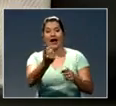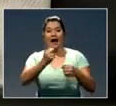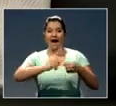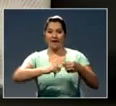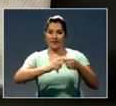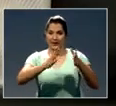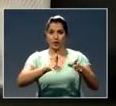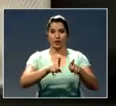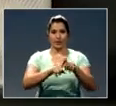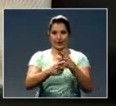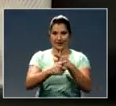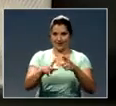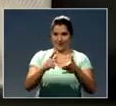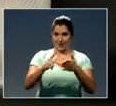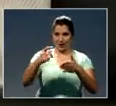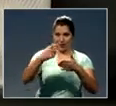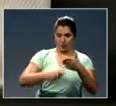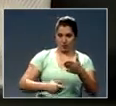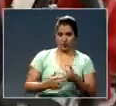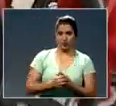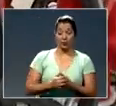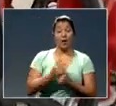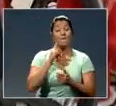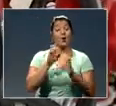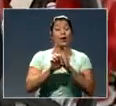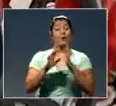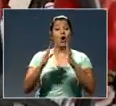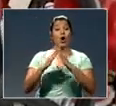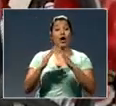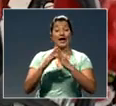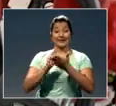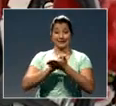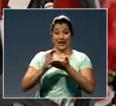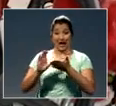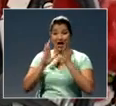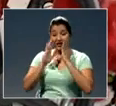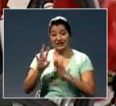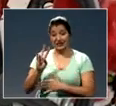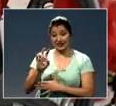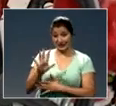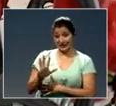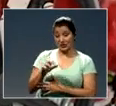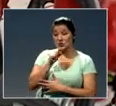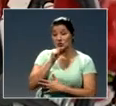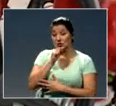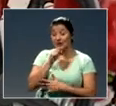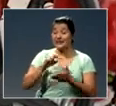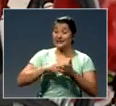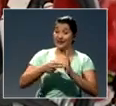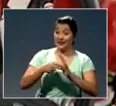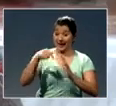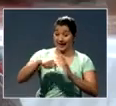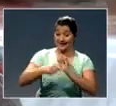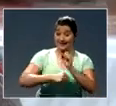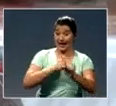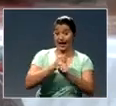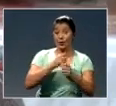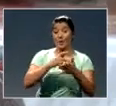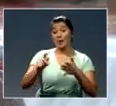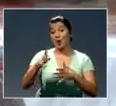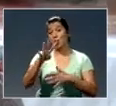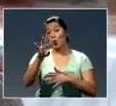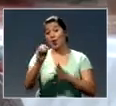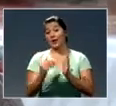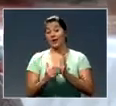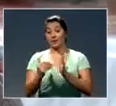Carlos, que atiende a 75 adultos mayores, se estima que en el año pagaría unos 40 millones de colones. Esto